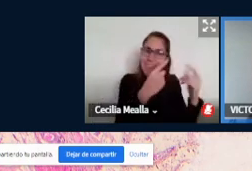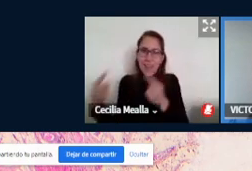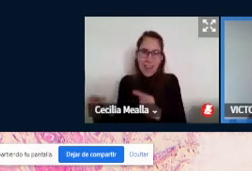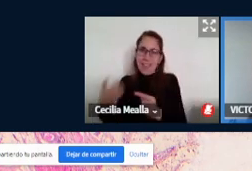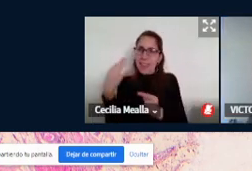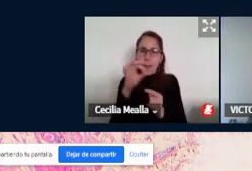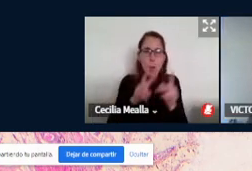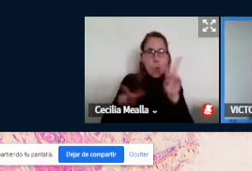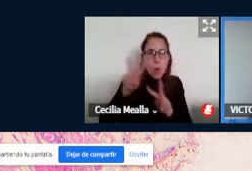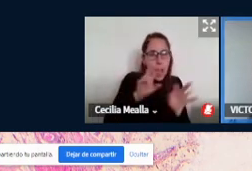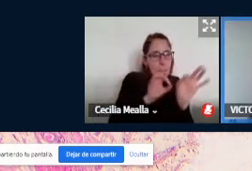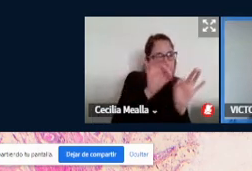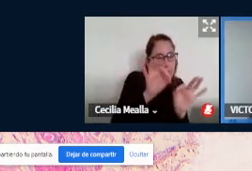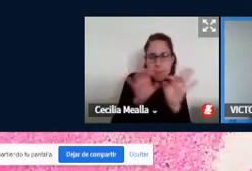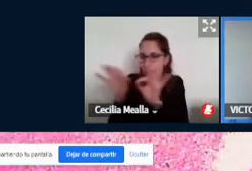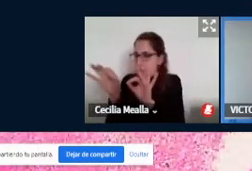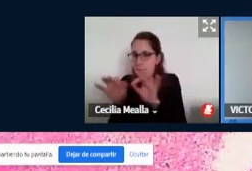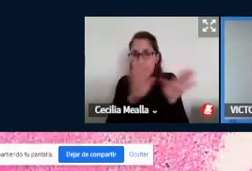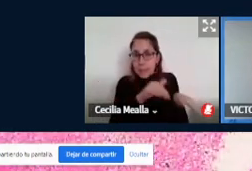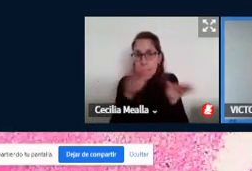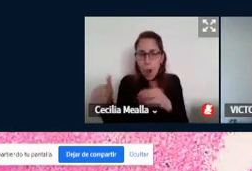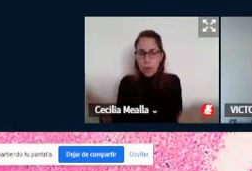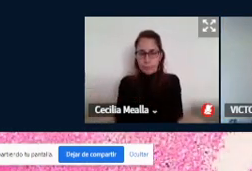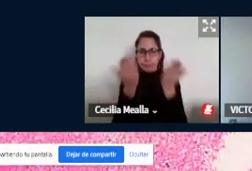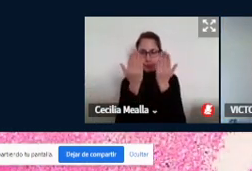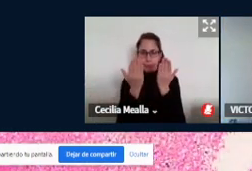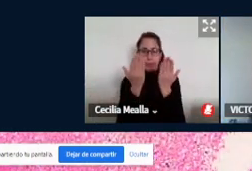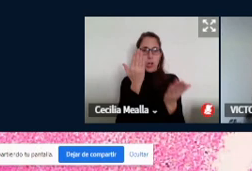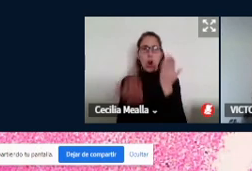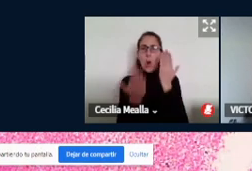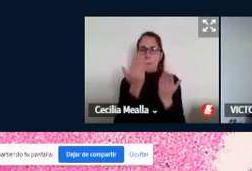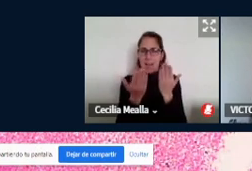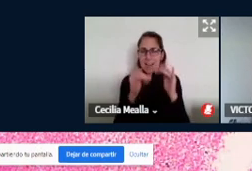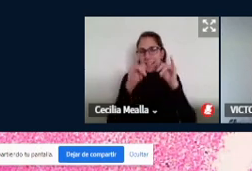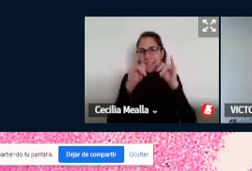mismo calibre. ¿Sí? ¿Hasta ahí vamos?